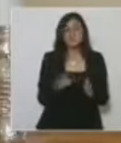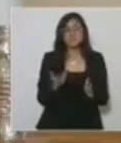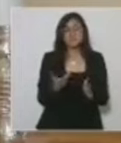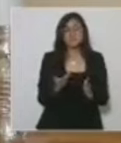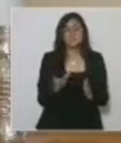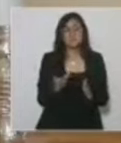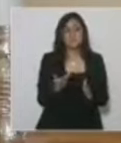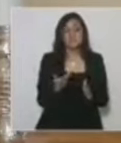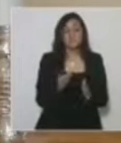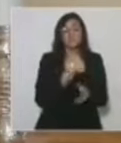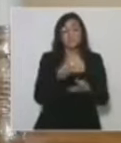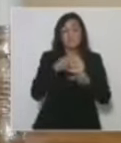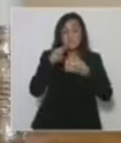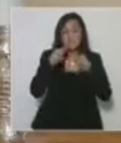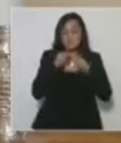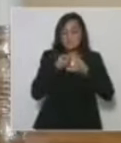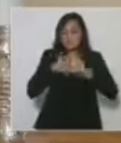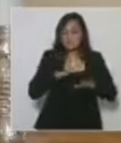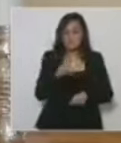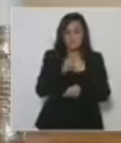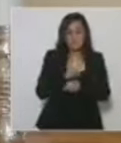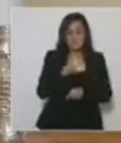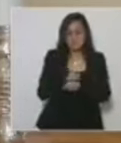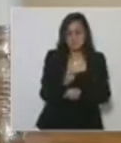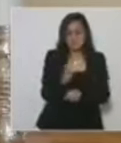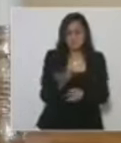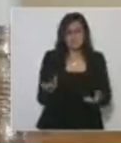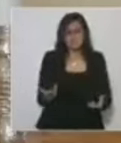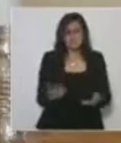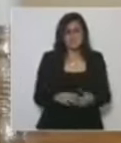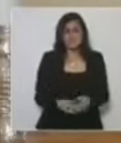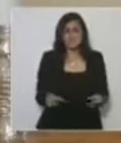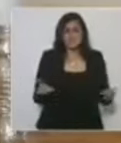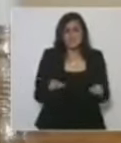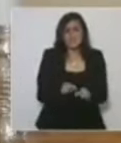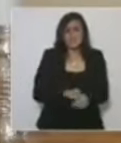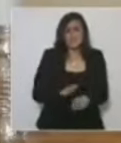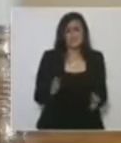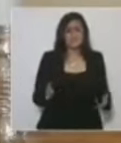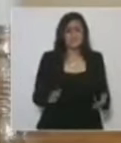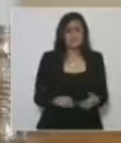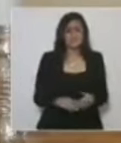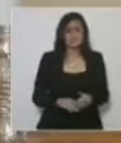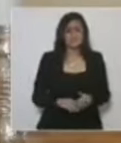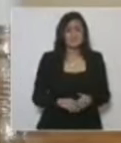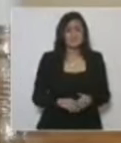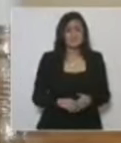Solo eso. Solo eso. ¿Sí? Ya.